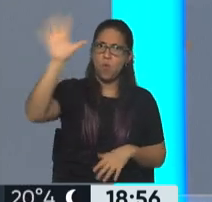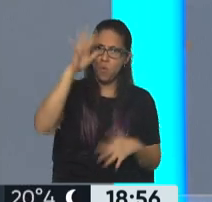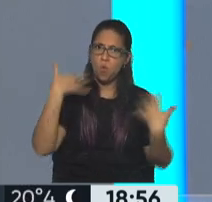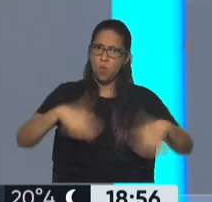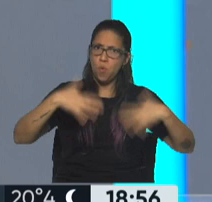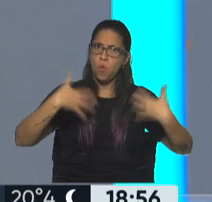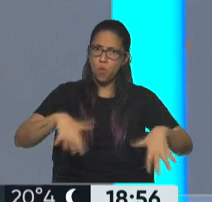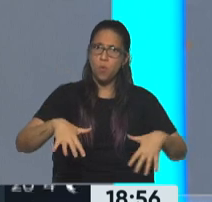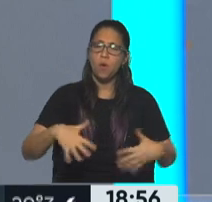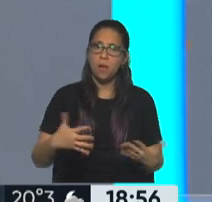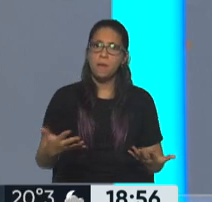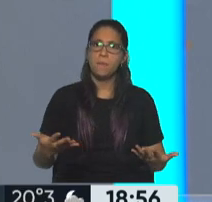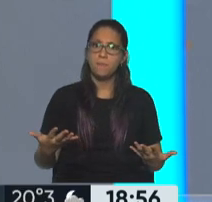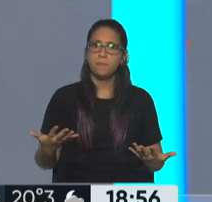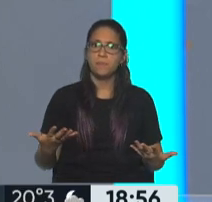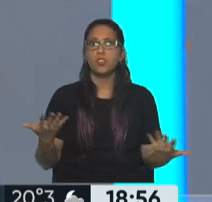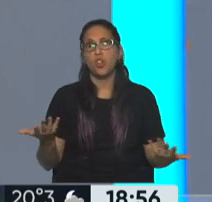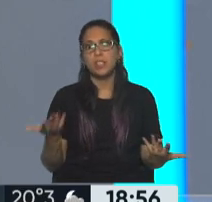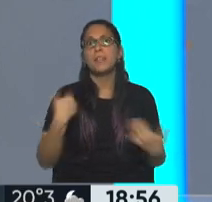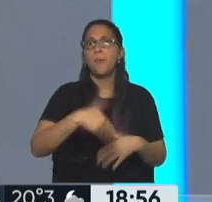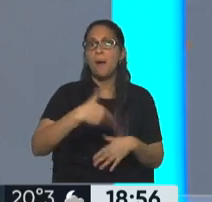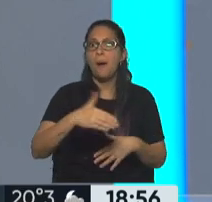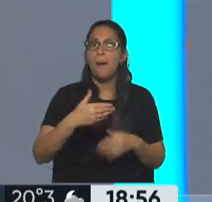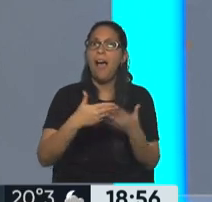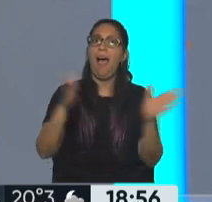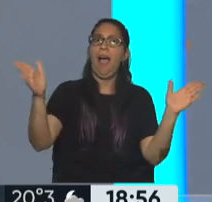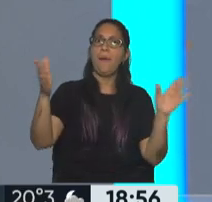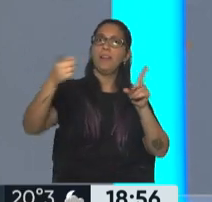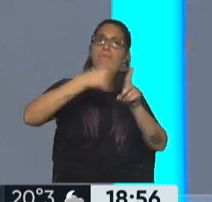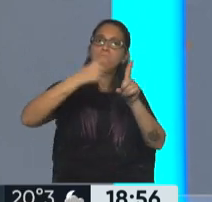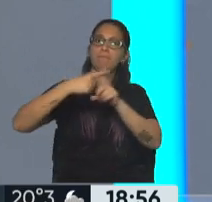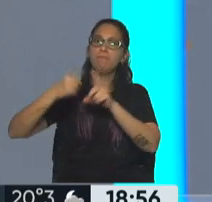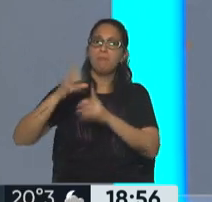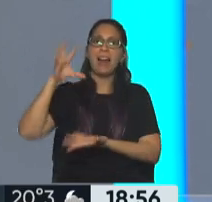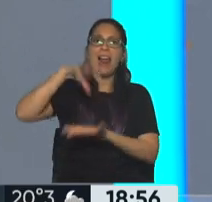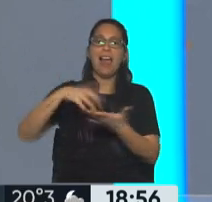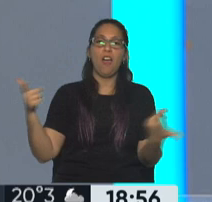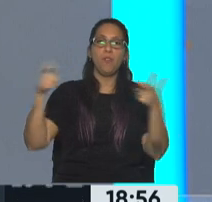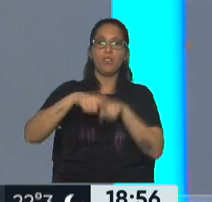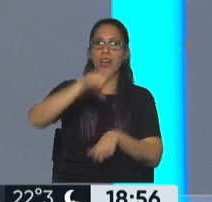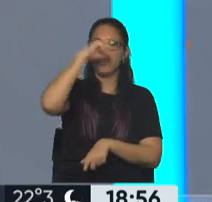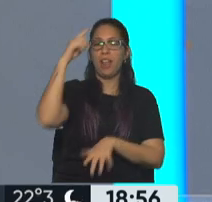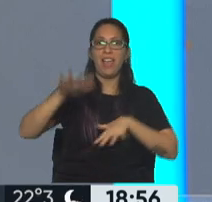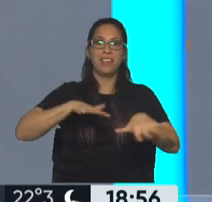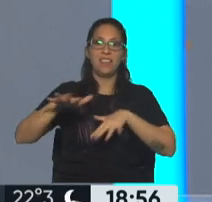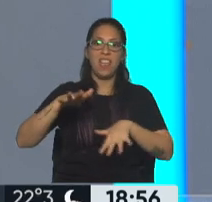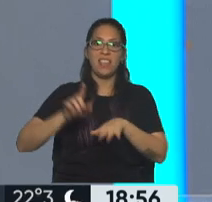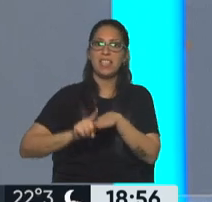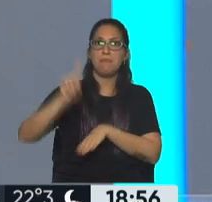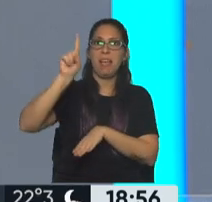esto también es de suponer que abrirá oportunidades también para nuestra Comisión Nacional de actividades espaciales